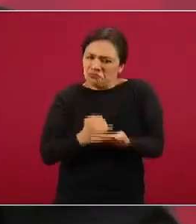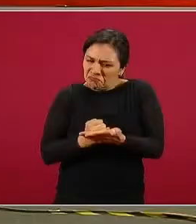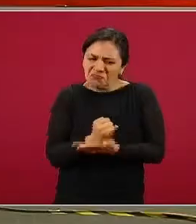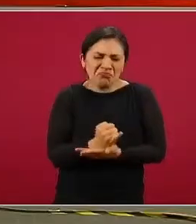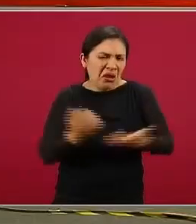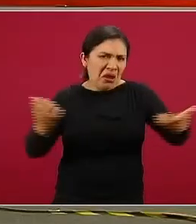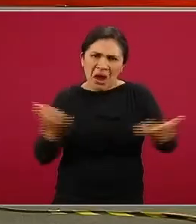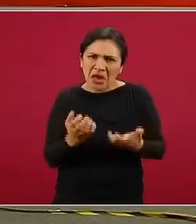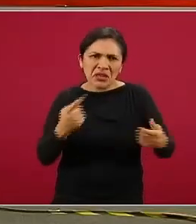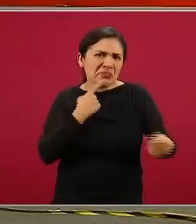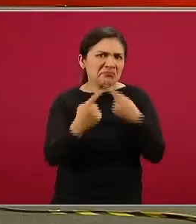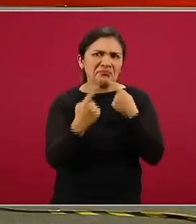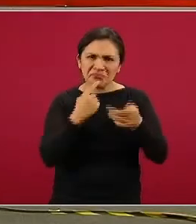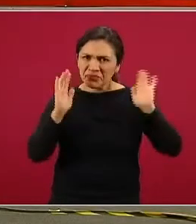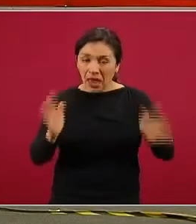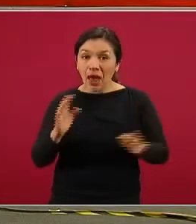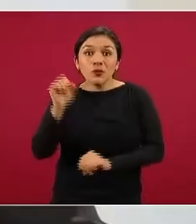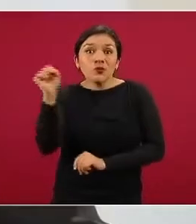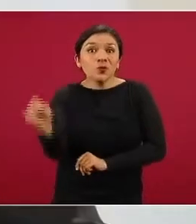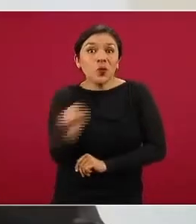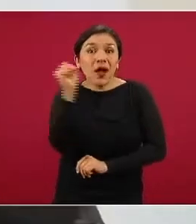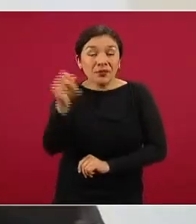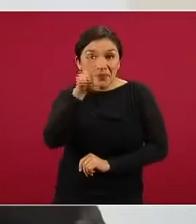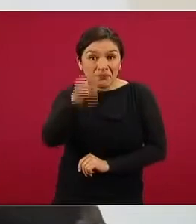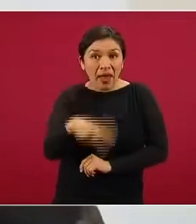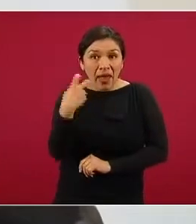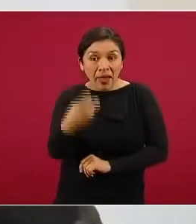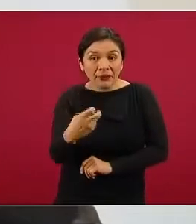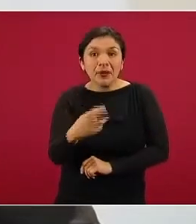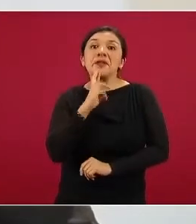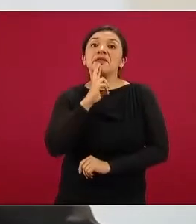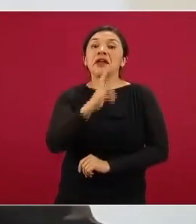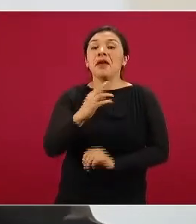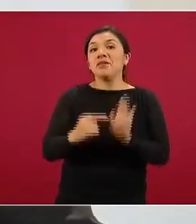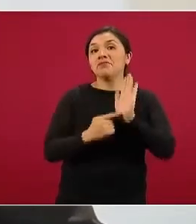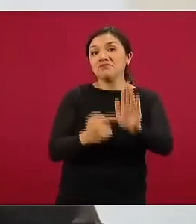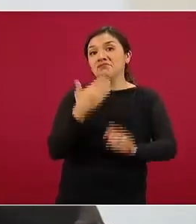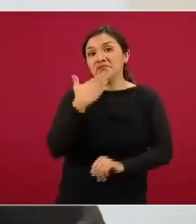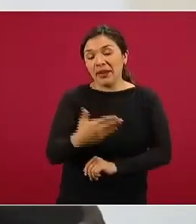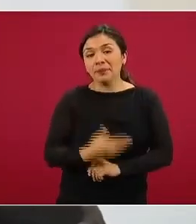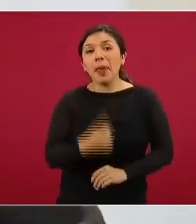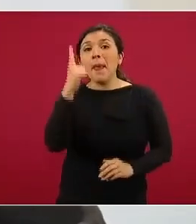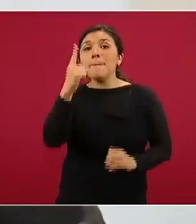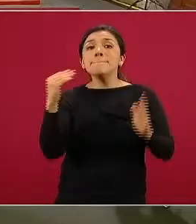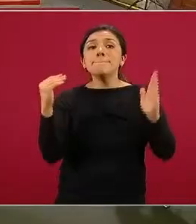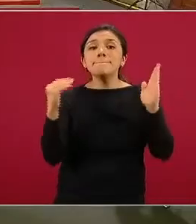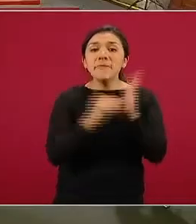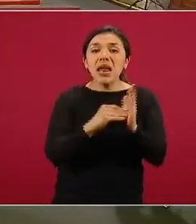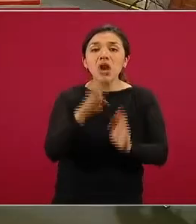andar y afortunadamente nos dio estos resultados.